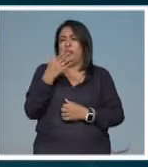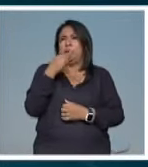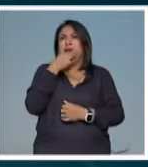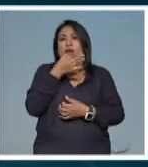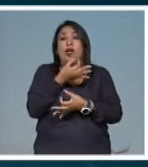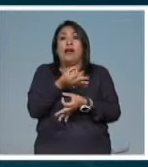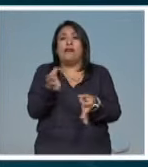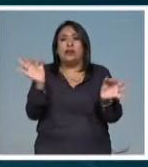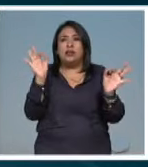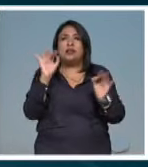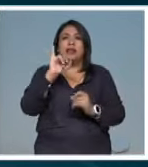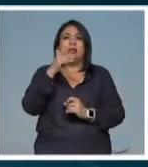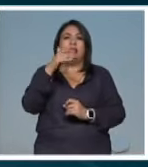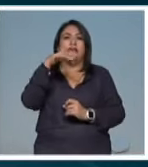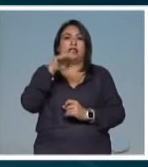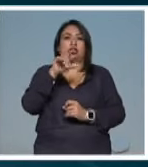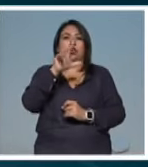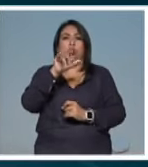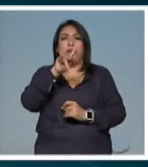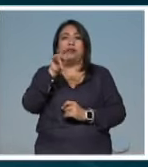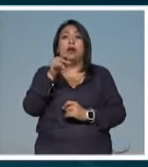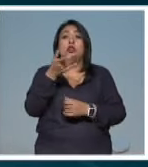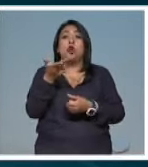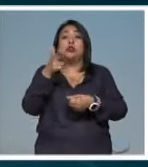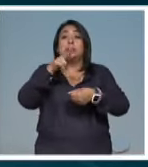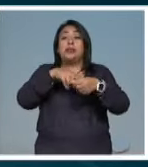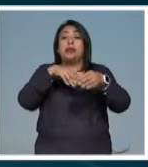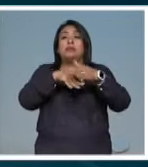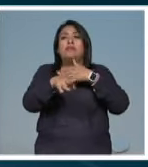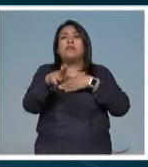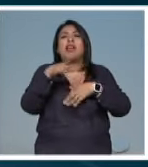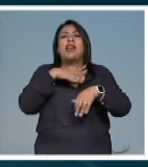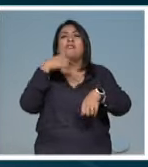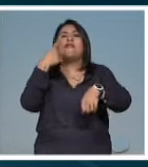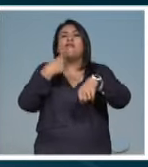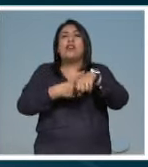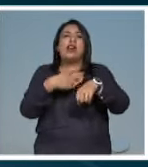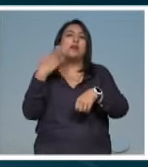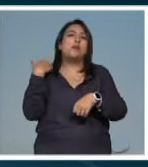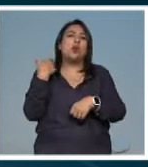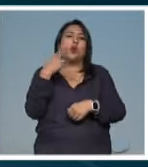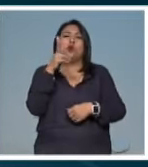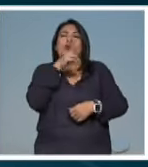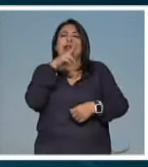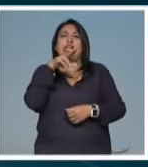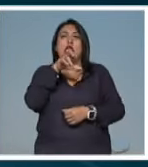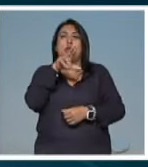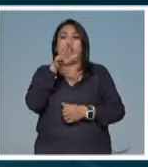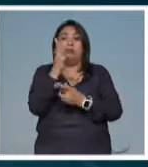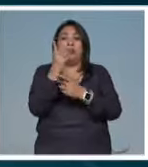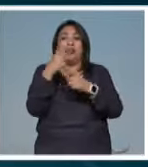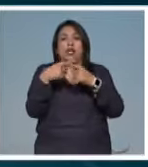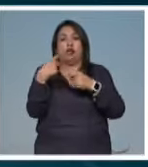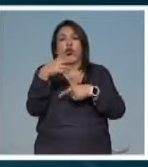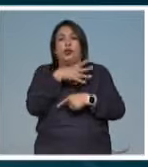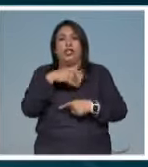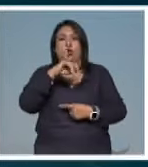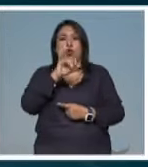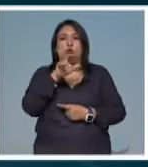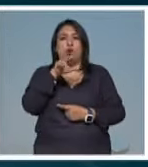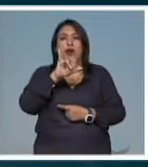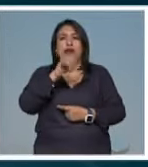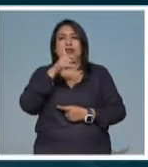se informó que Ignacio López Tarso fue hospitalizado tras presentar síntomas de neumonía, de acuerdo con declaraciones de su hijo Juan